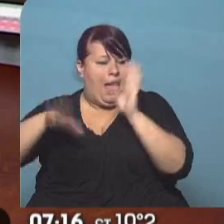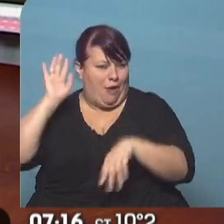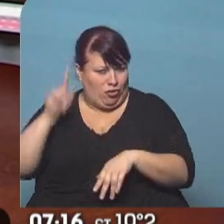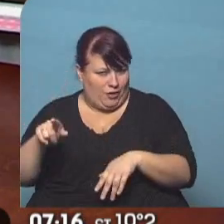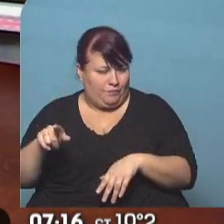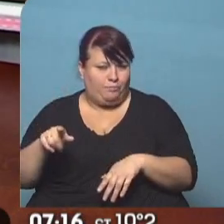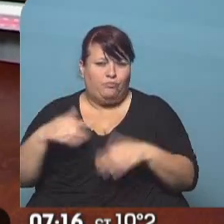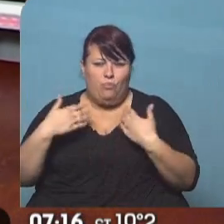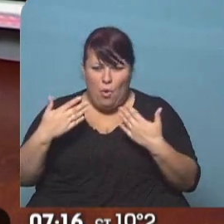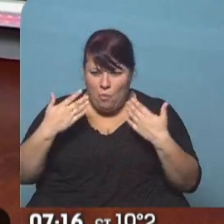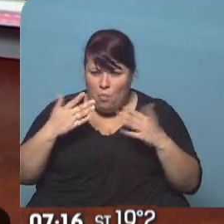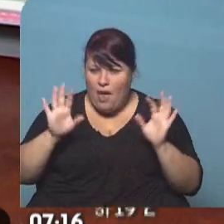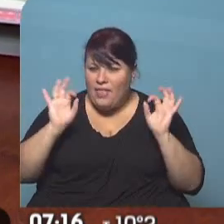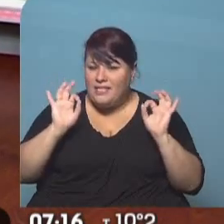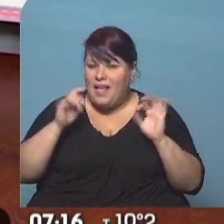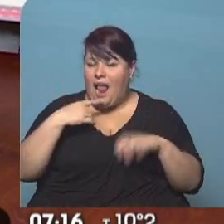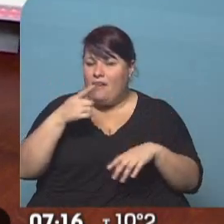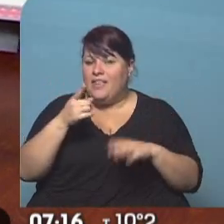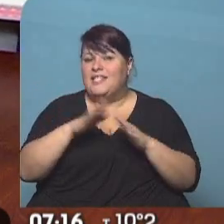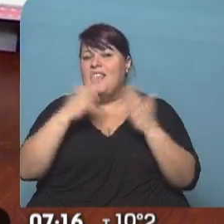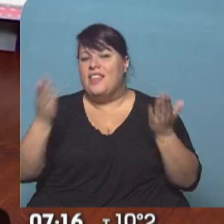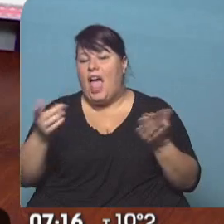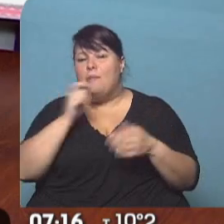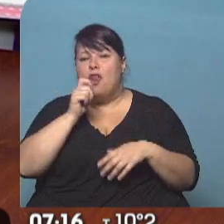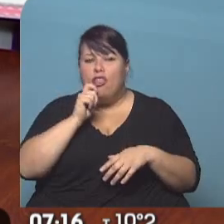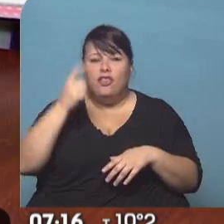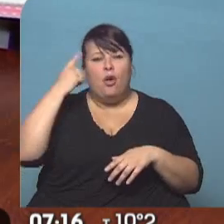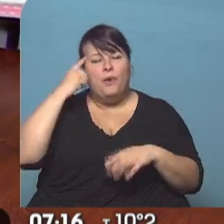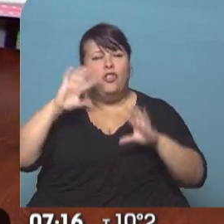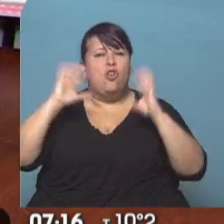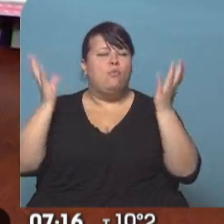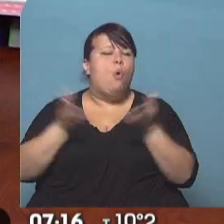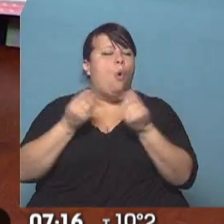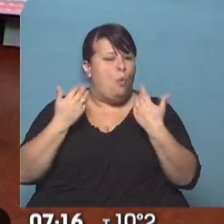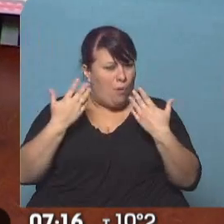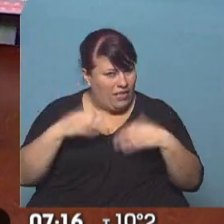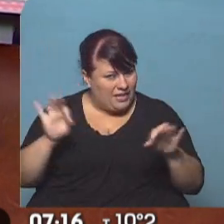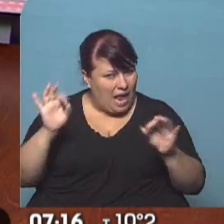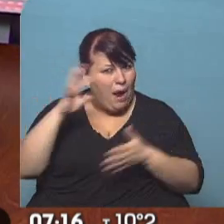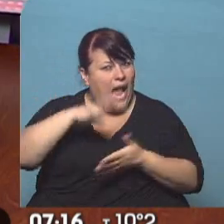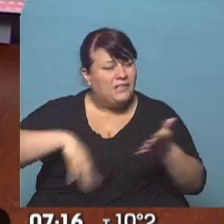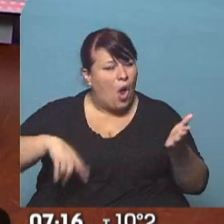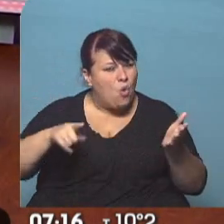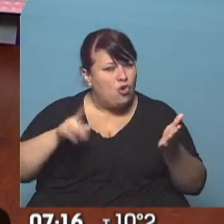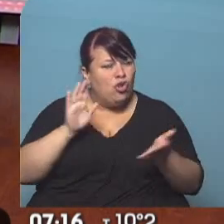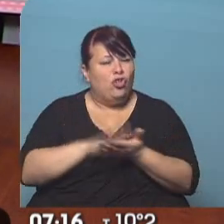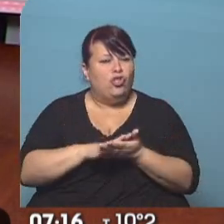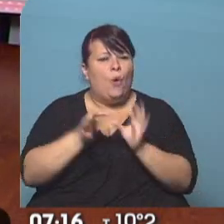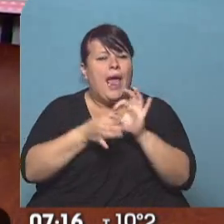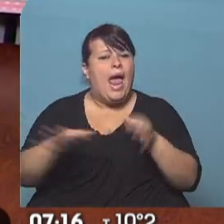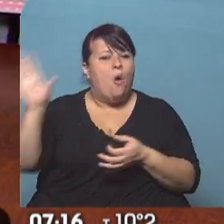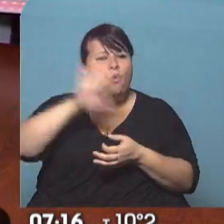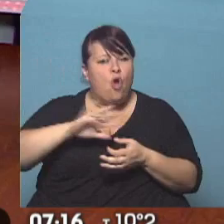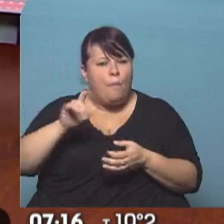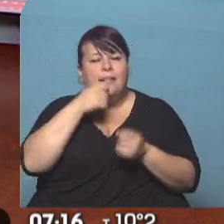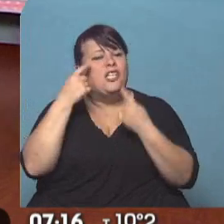mayoritaria. ¿Podrá sobrevivir? Se preguntan los periódicos, los periodistas y los pensadores de todo el mundo. ¿Podrá sobrevivir Cataluña a esta Europa si no